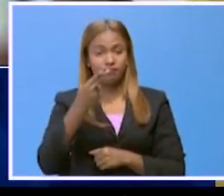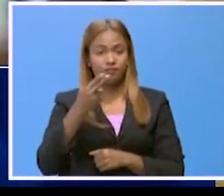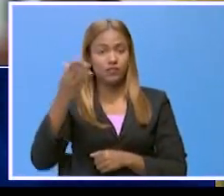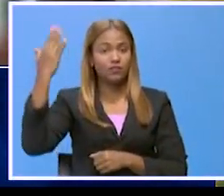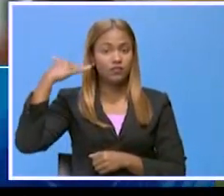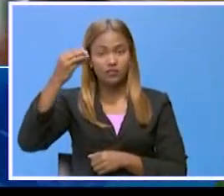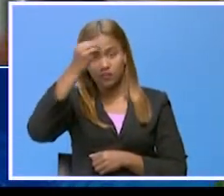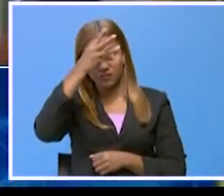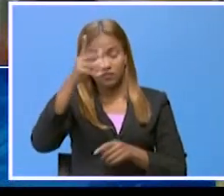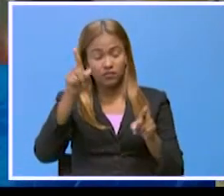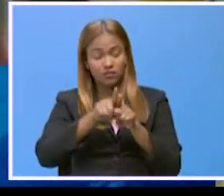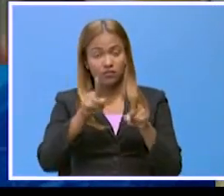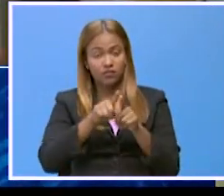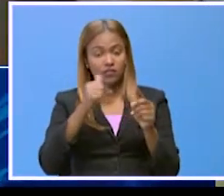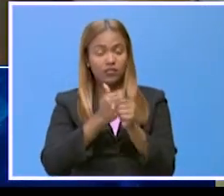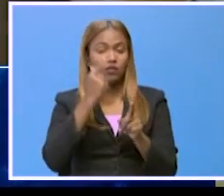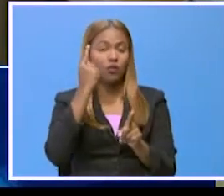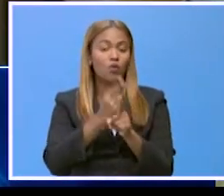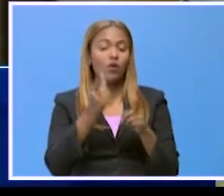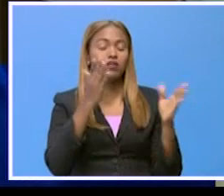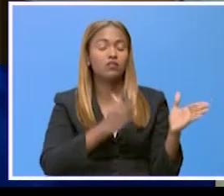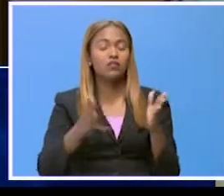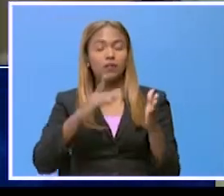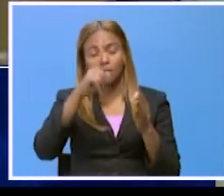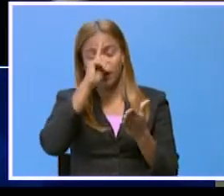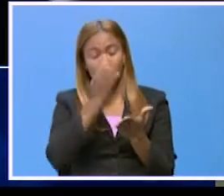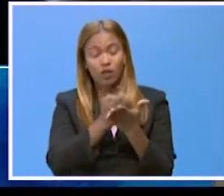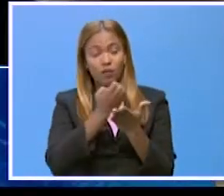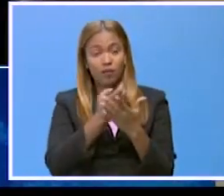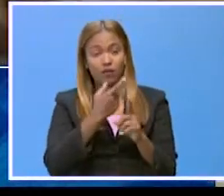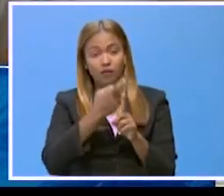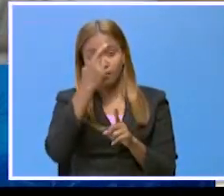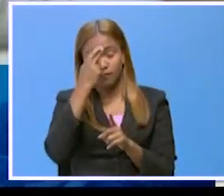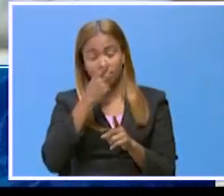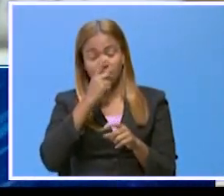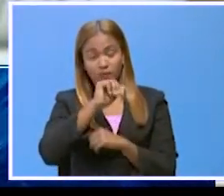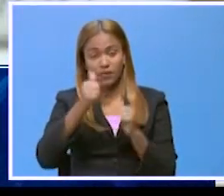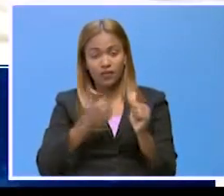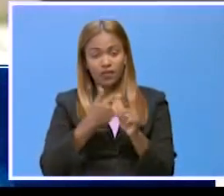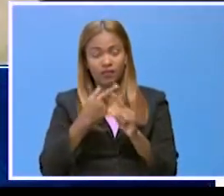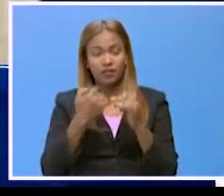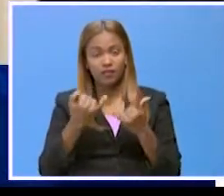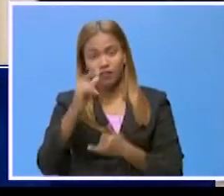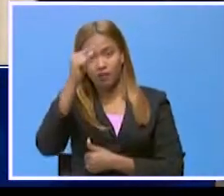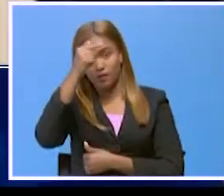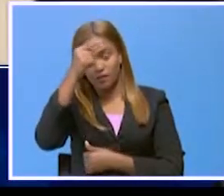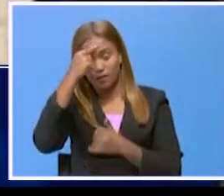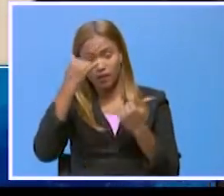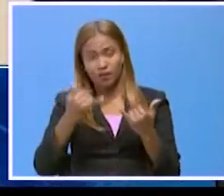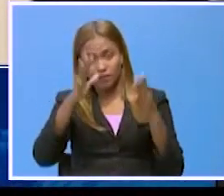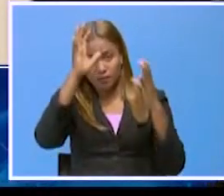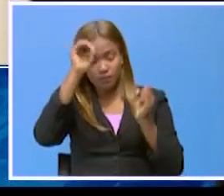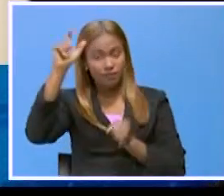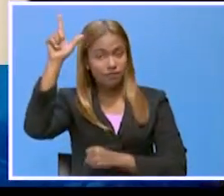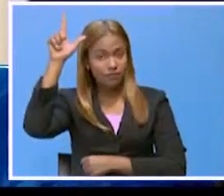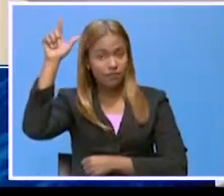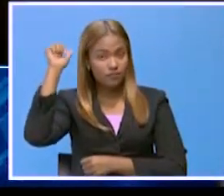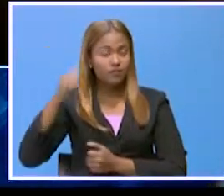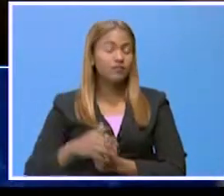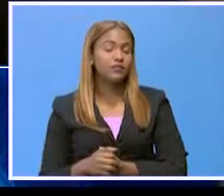revela sin lugar a dudas el correcto manejo de la economía nacional de parte del presente gobierno del presidente luís abinader